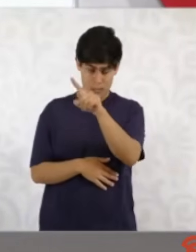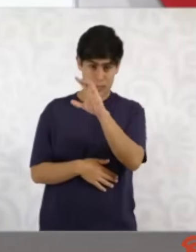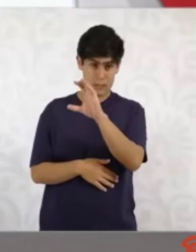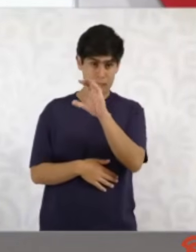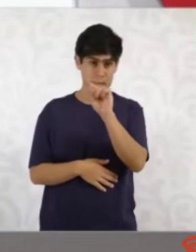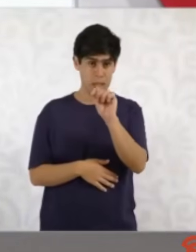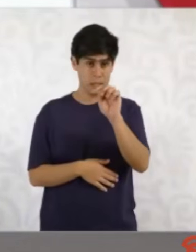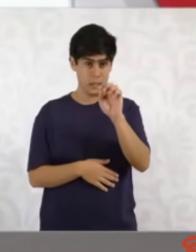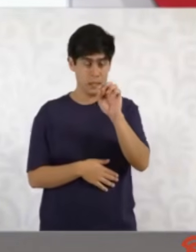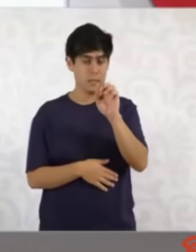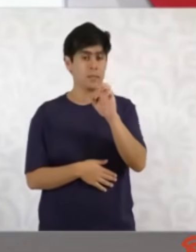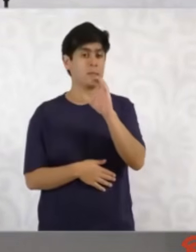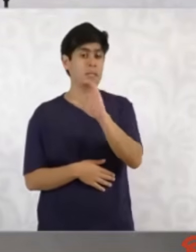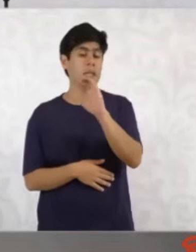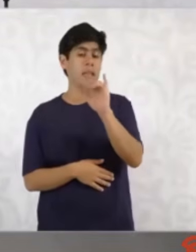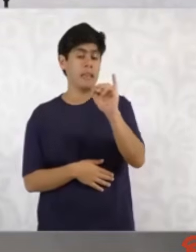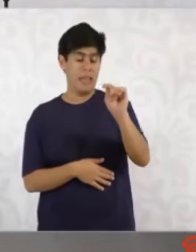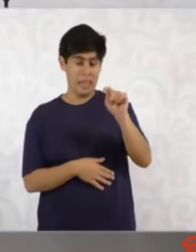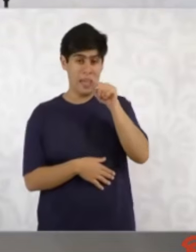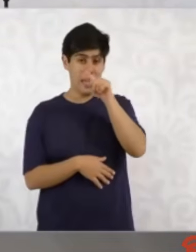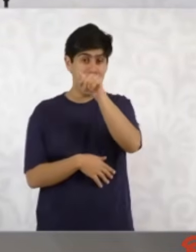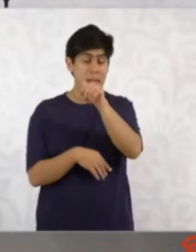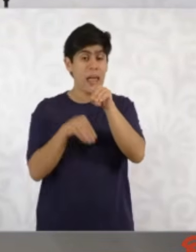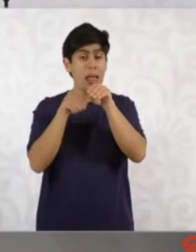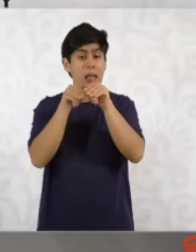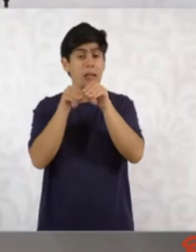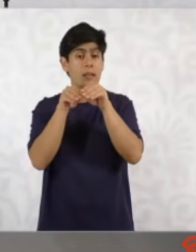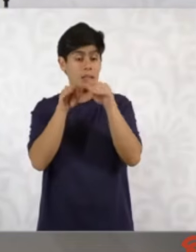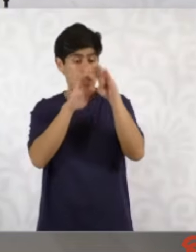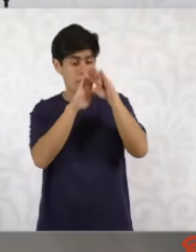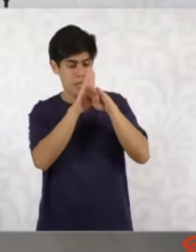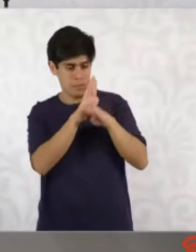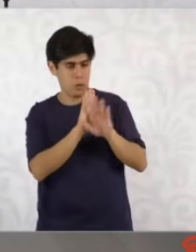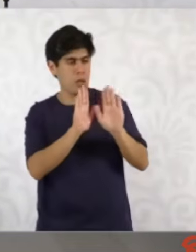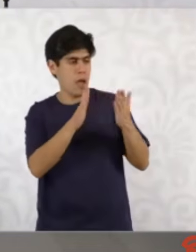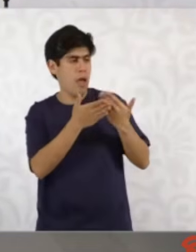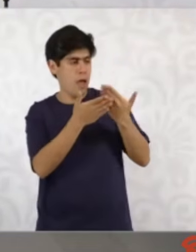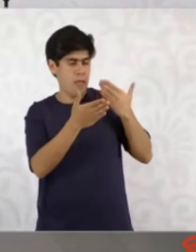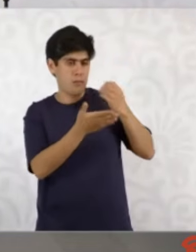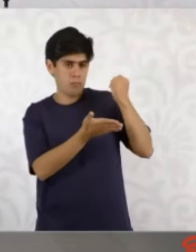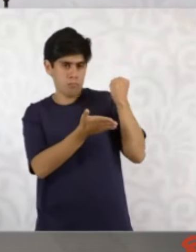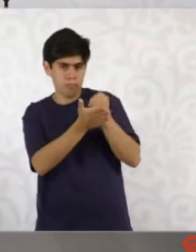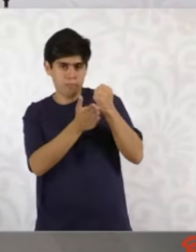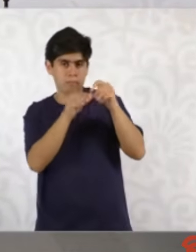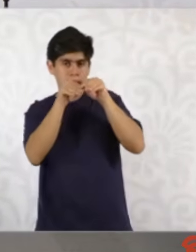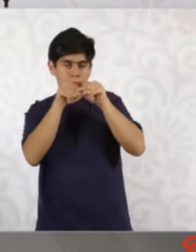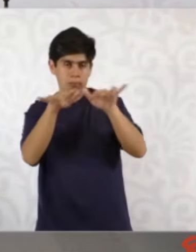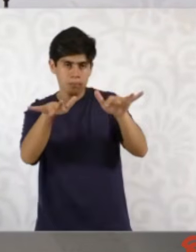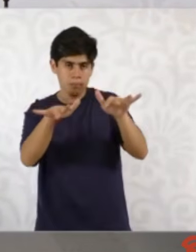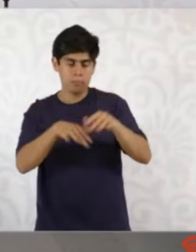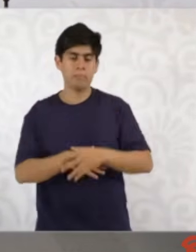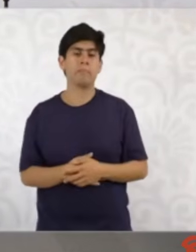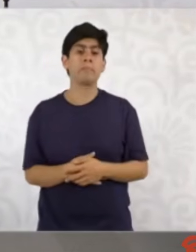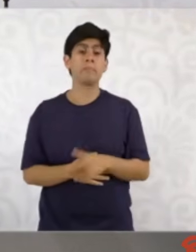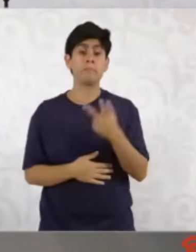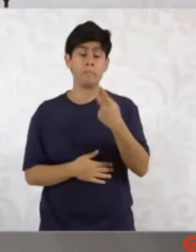Entonces, cumpliendo con esa normatividad, se emiten esos lineamientos. Pero es interesante ver algo. Fíjense